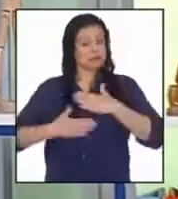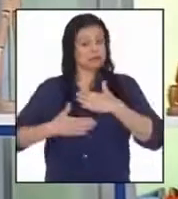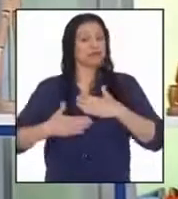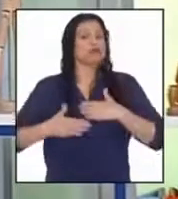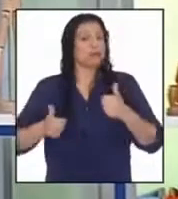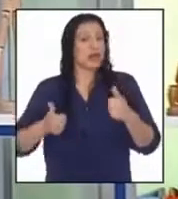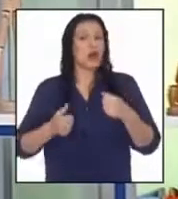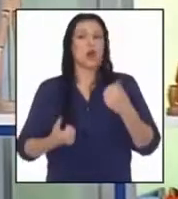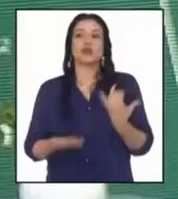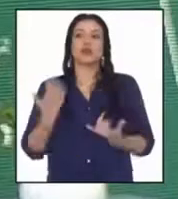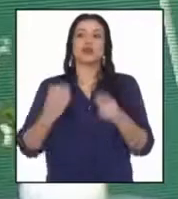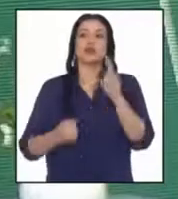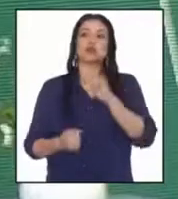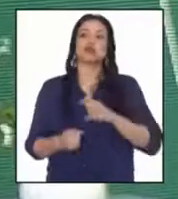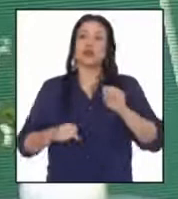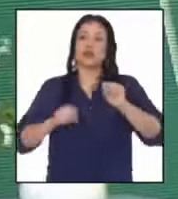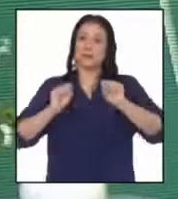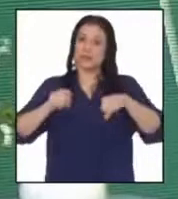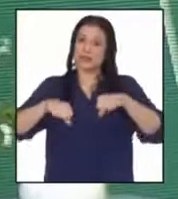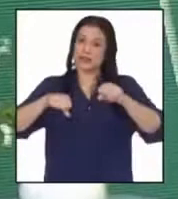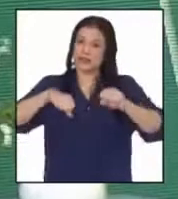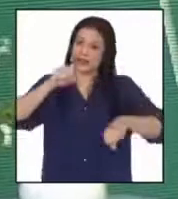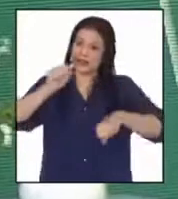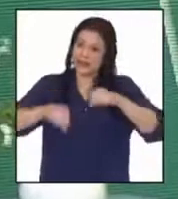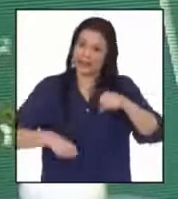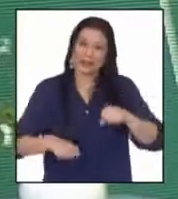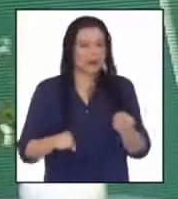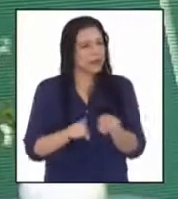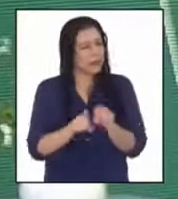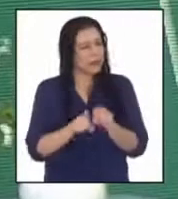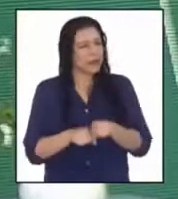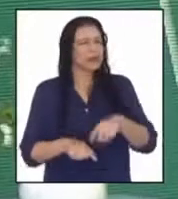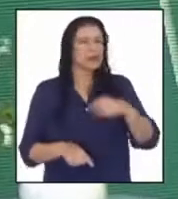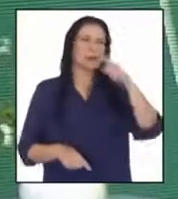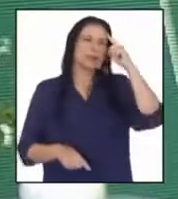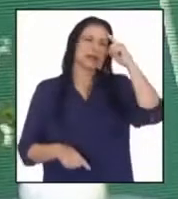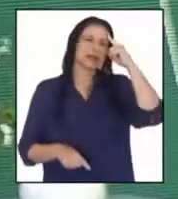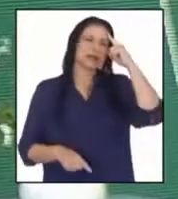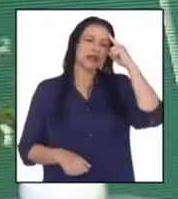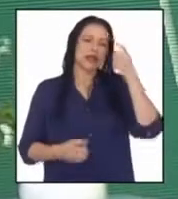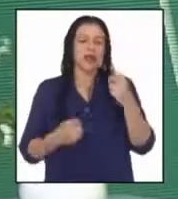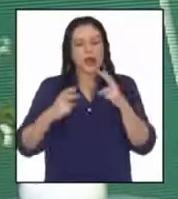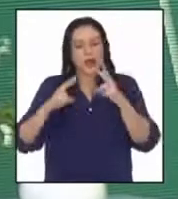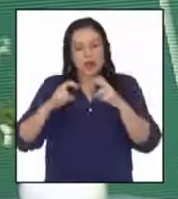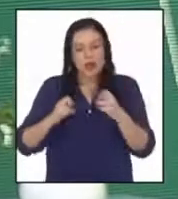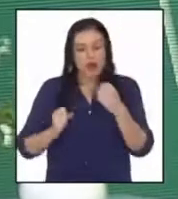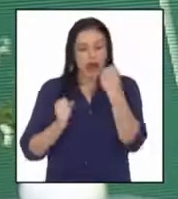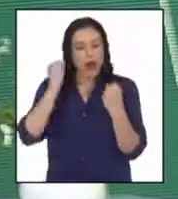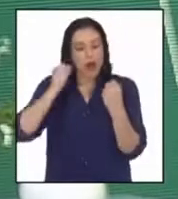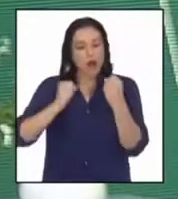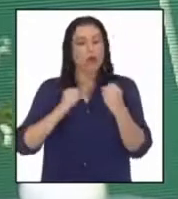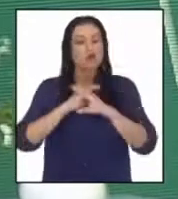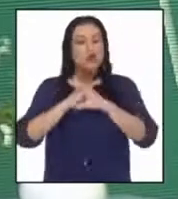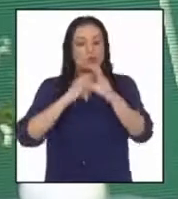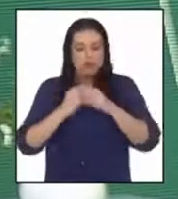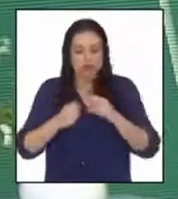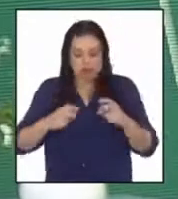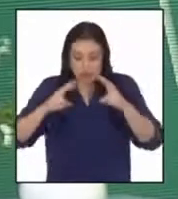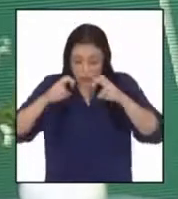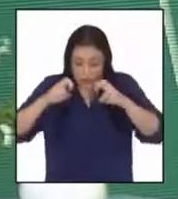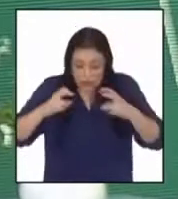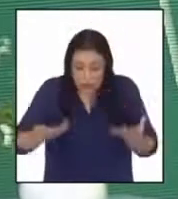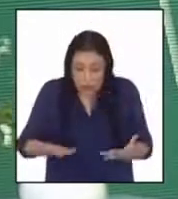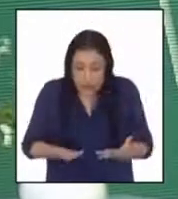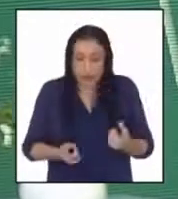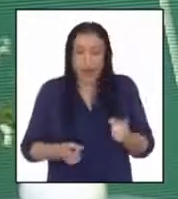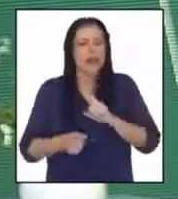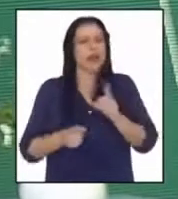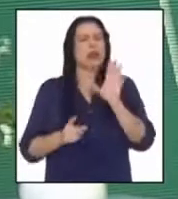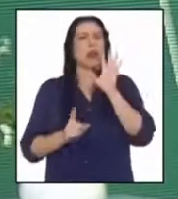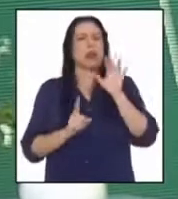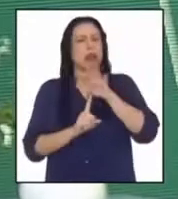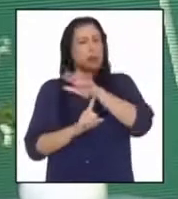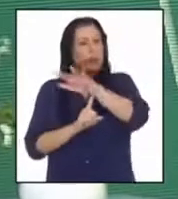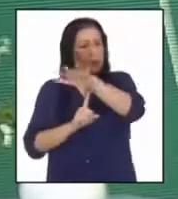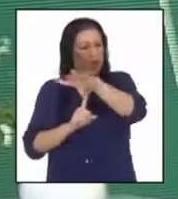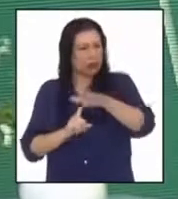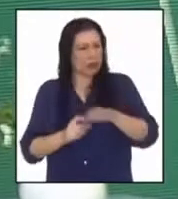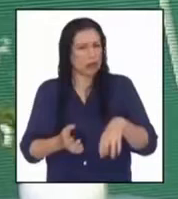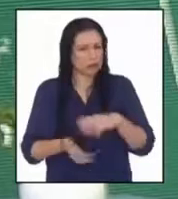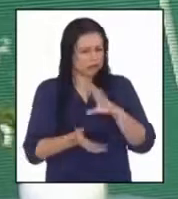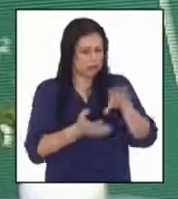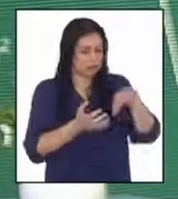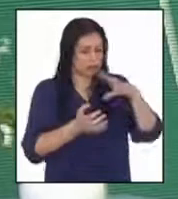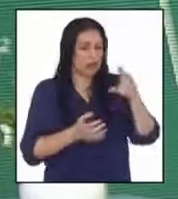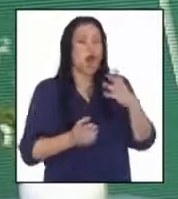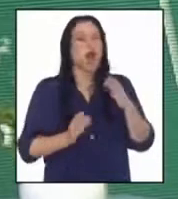hace, o ir en bicicleta. También es importante tomar en cuenta la revisión de estos vehículos motorizados para que no contaminen o reduzcan